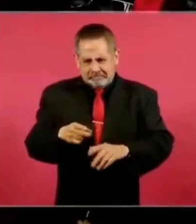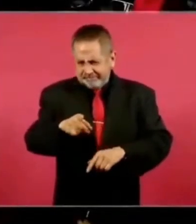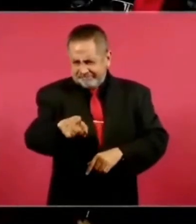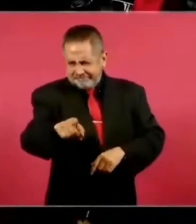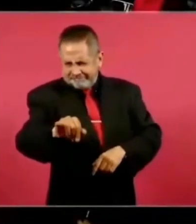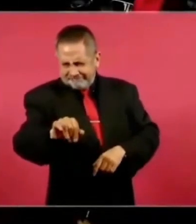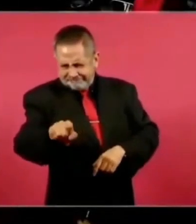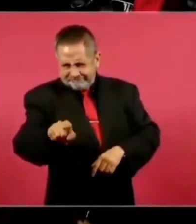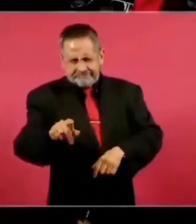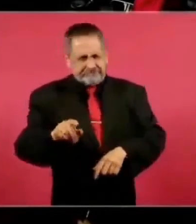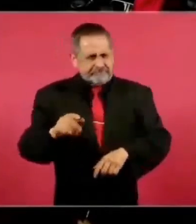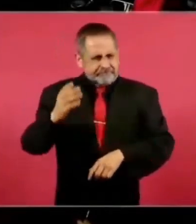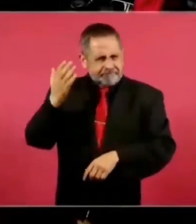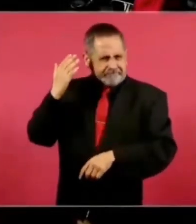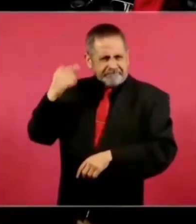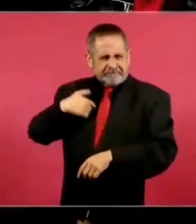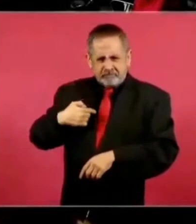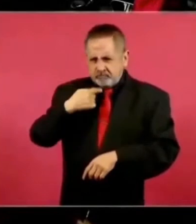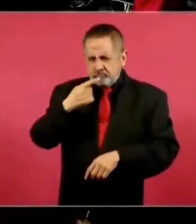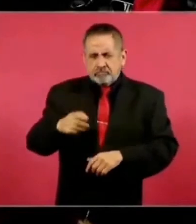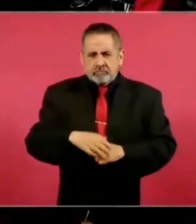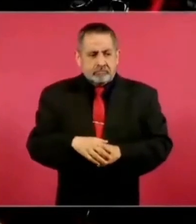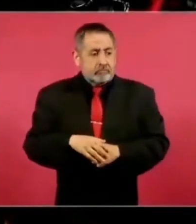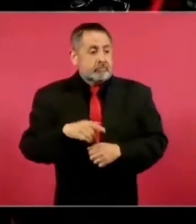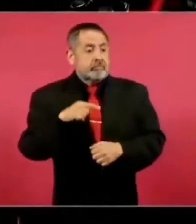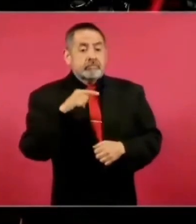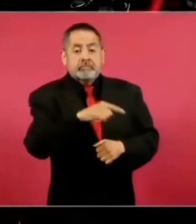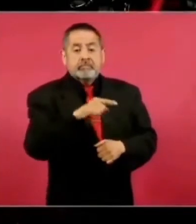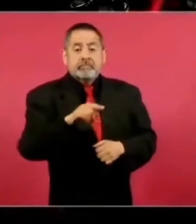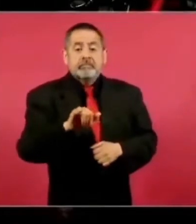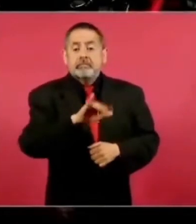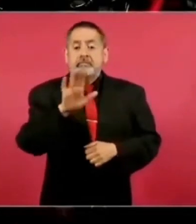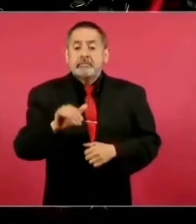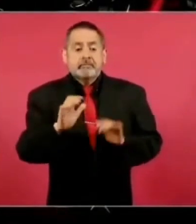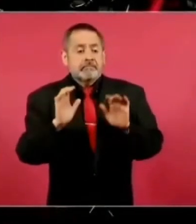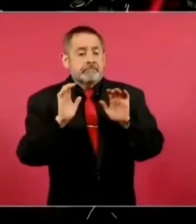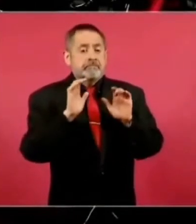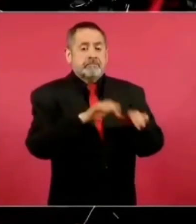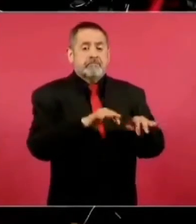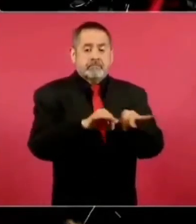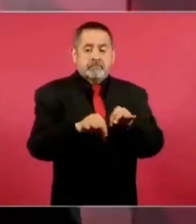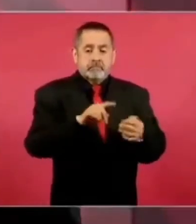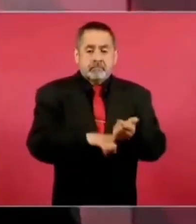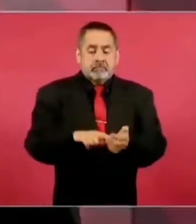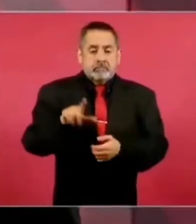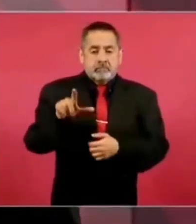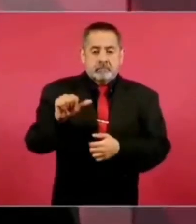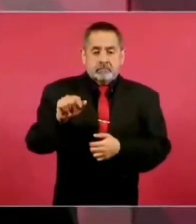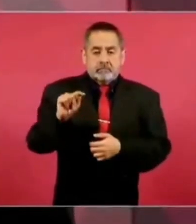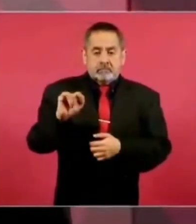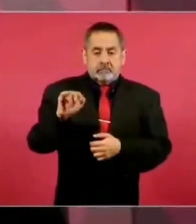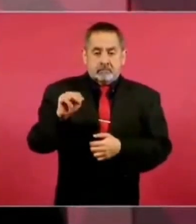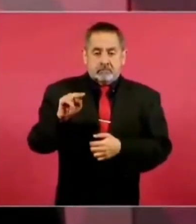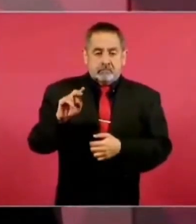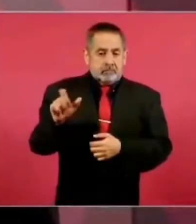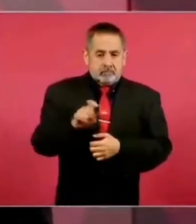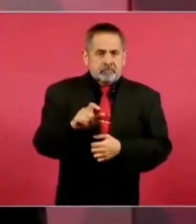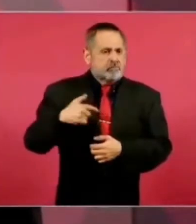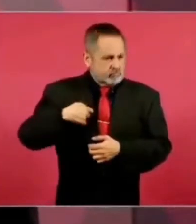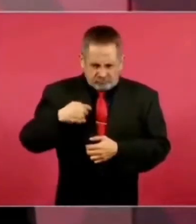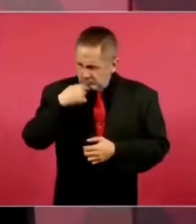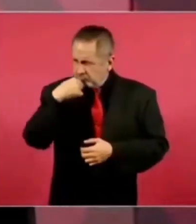sí, de que la estaban contratando en Latinos. Yo lo dije,